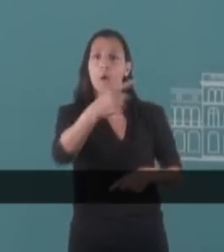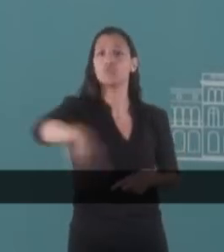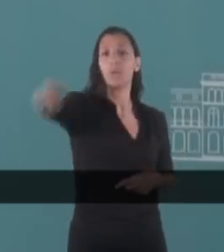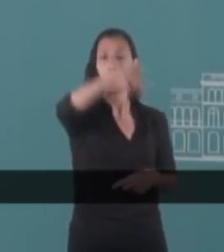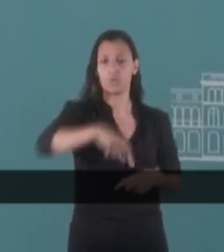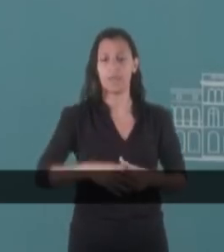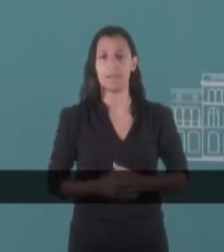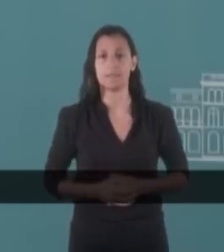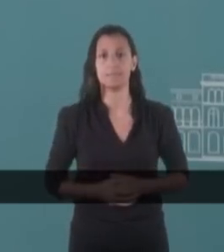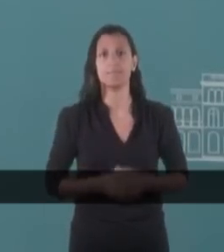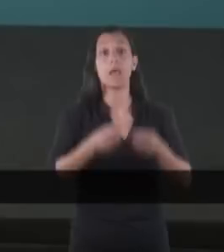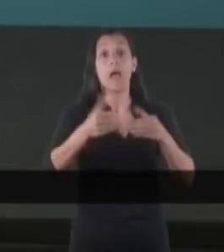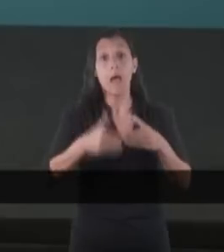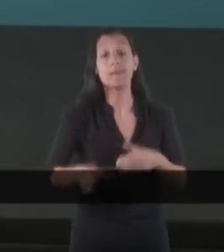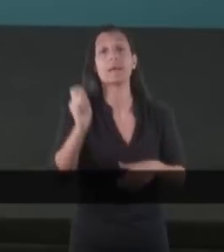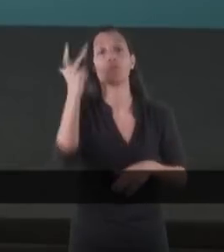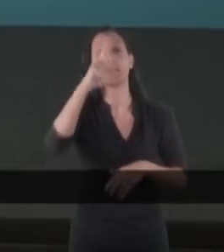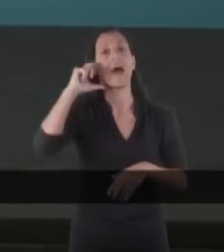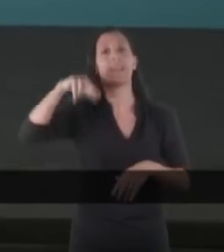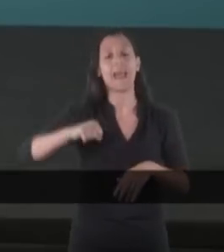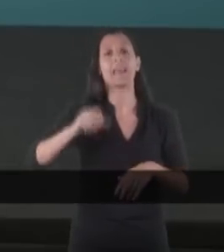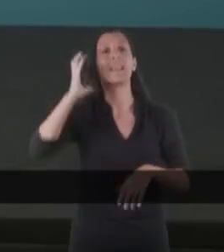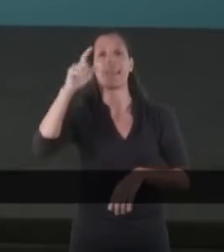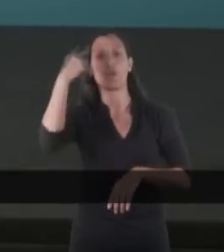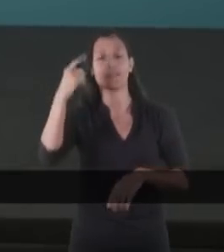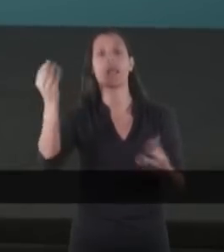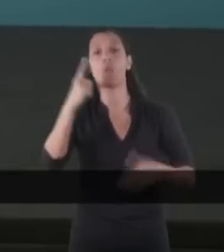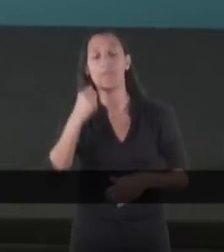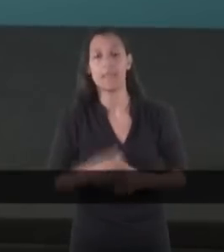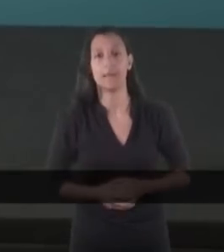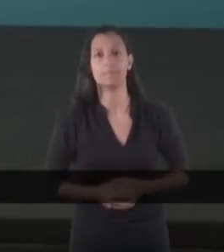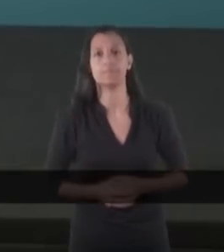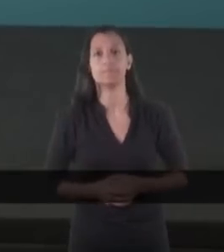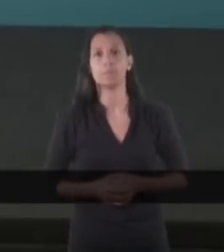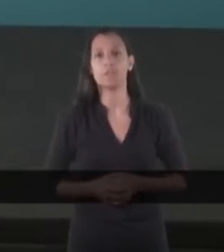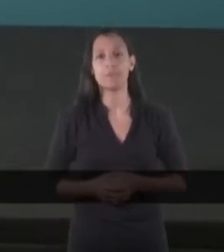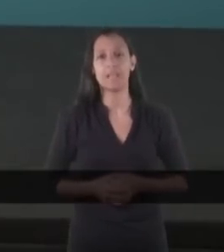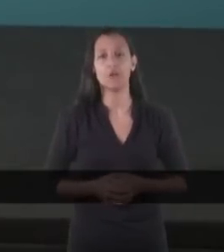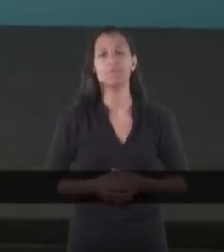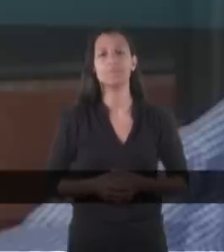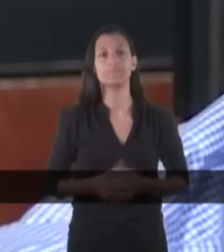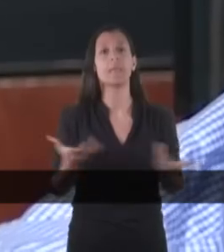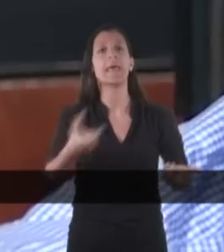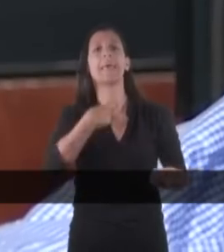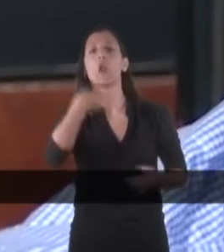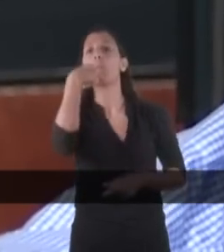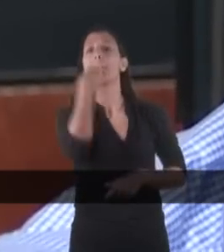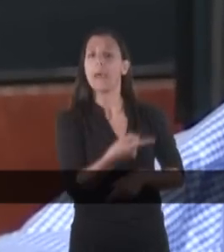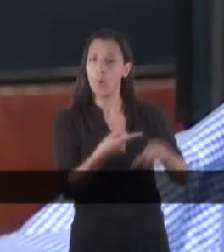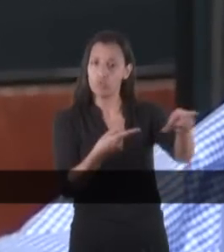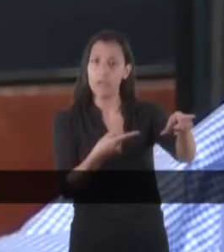todos ustedes. Empezando por Hernán Mundo, Radio Nacional. Buen día, Hernán. Gabriela, buen día. Buen año para vos. Quería